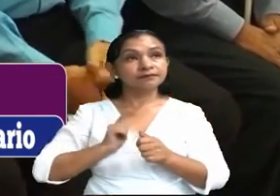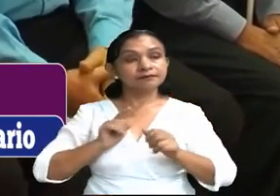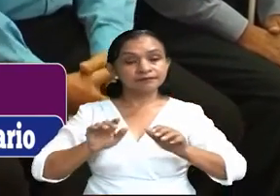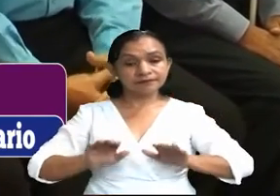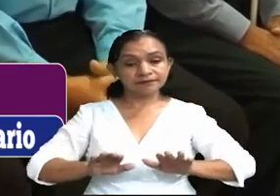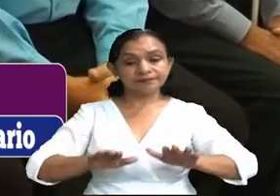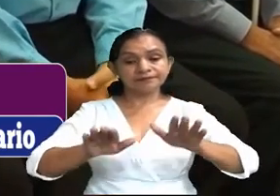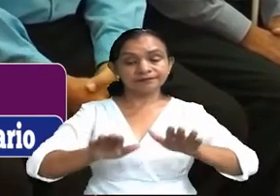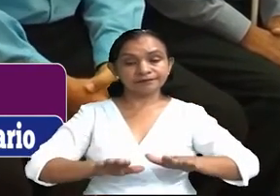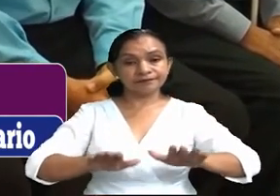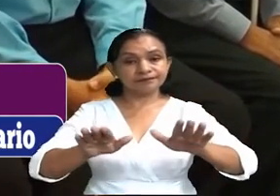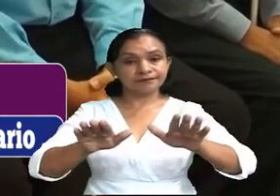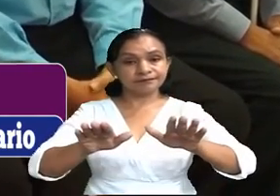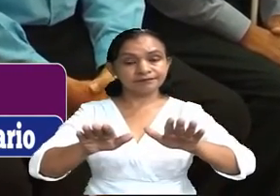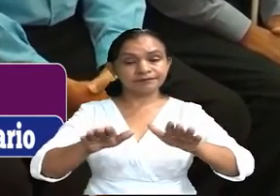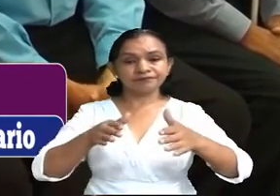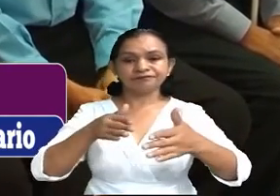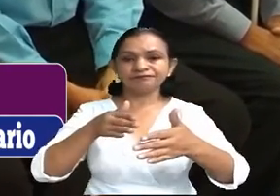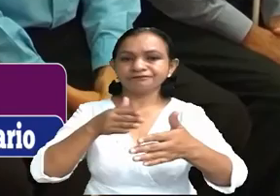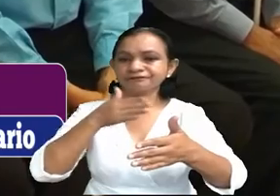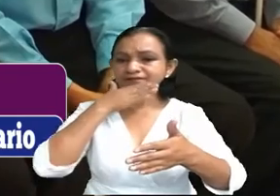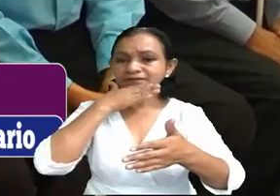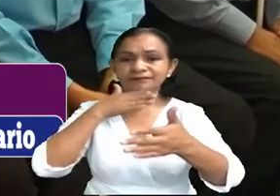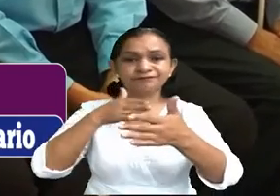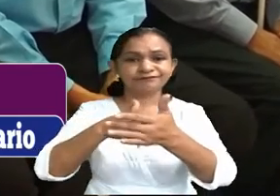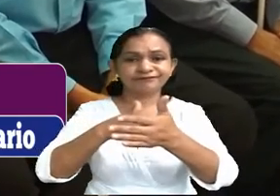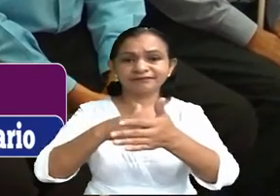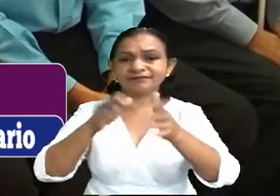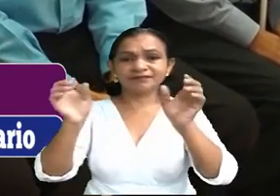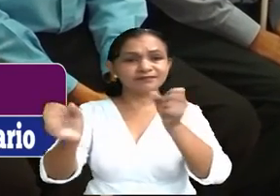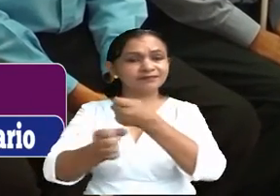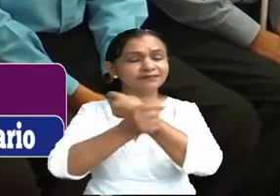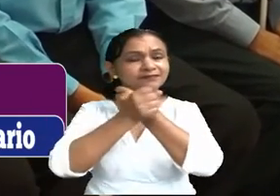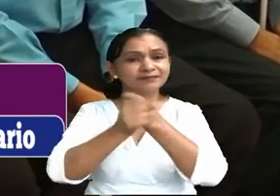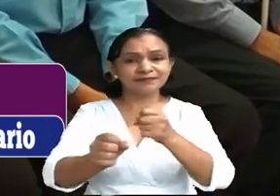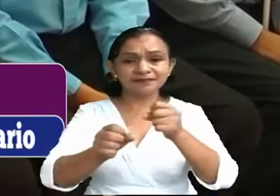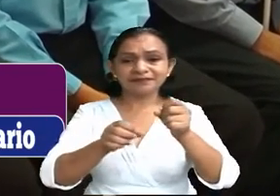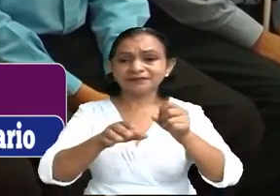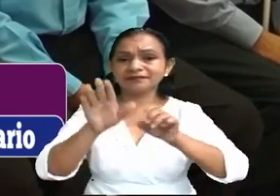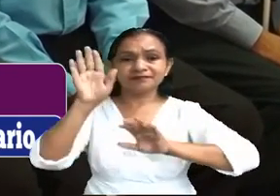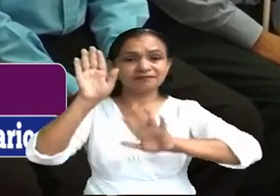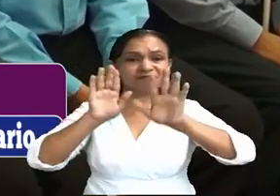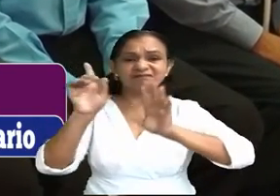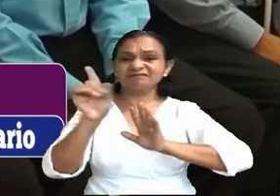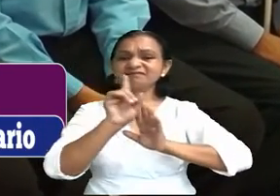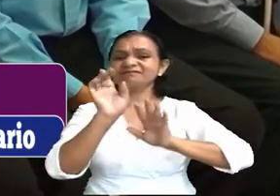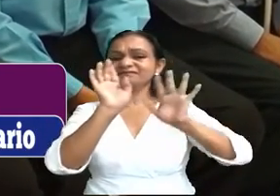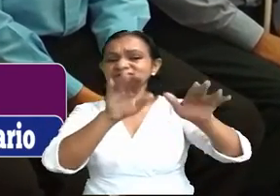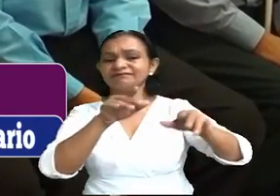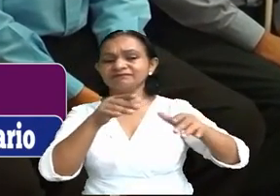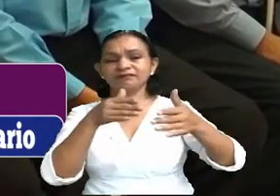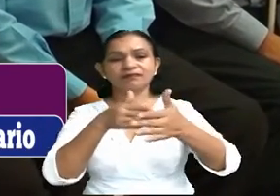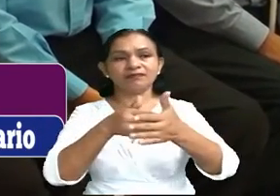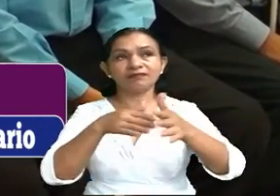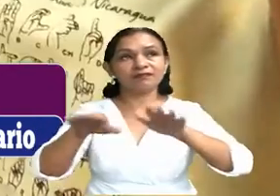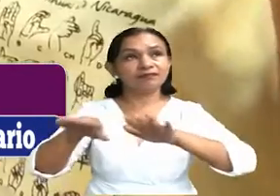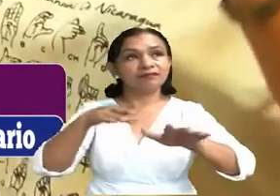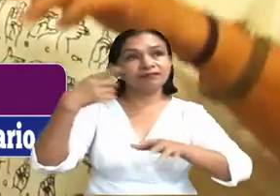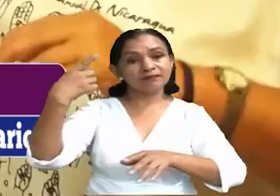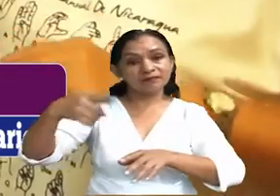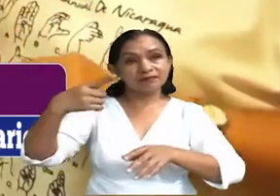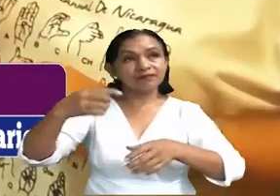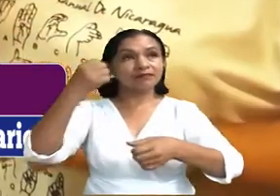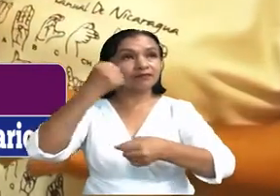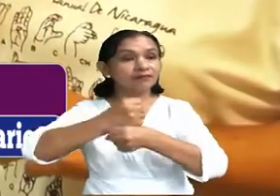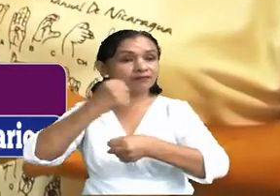en su movilidad, se les haría difícil o imposible participar en el derecho al trabajo,